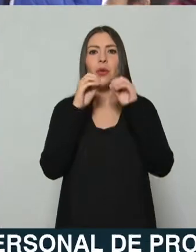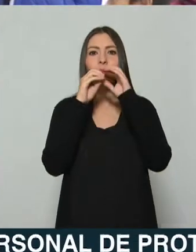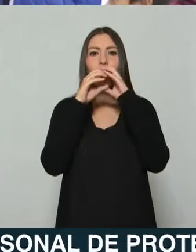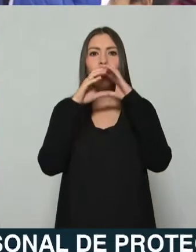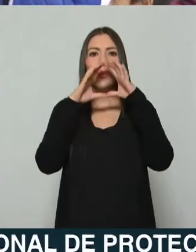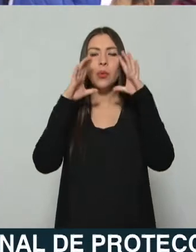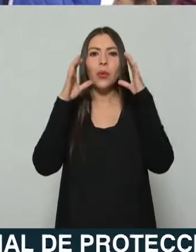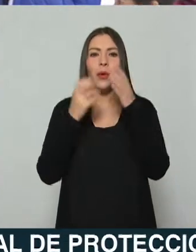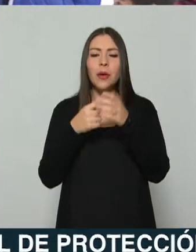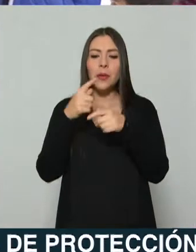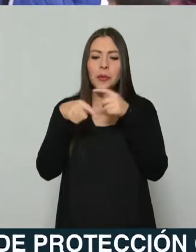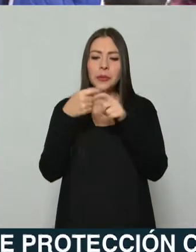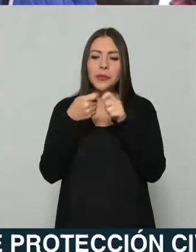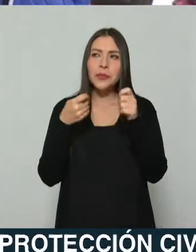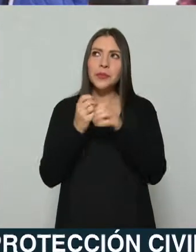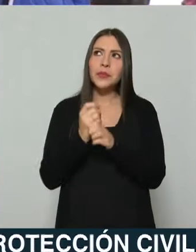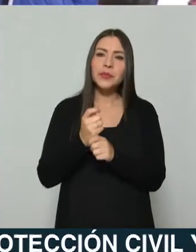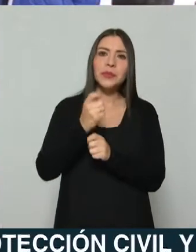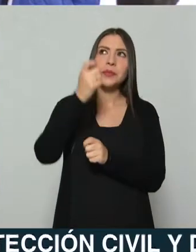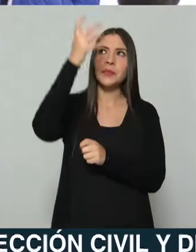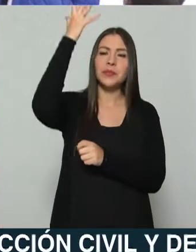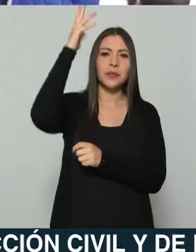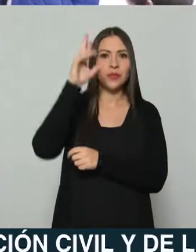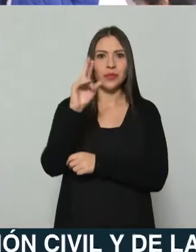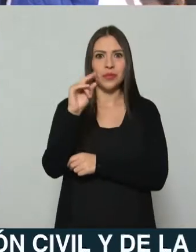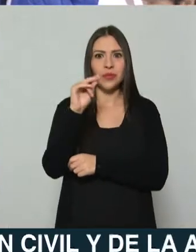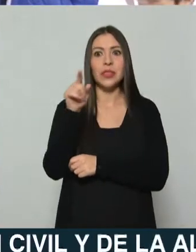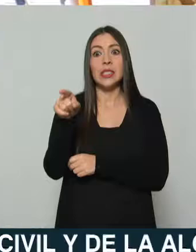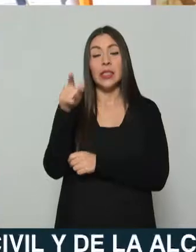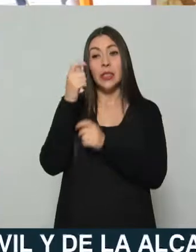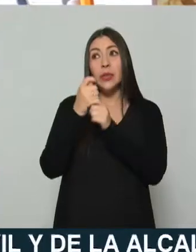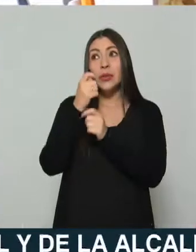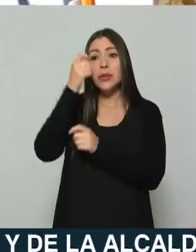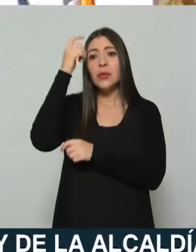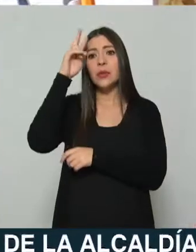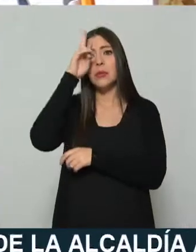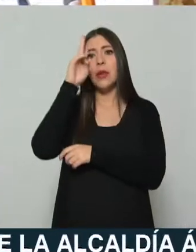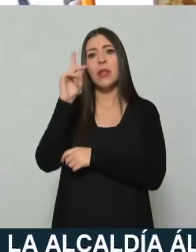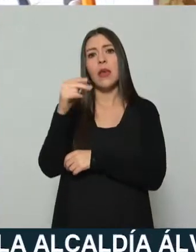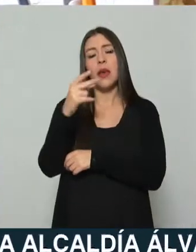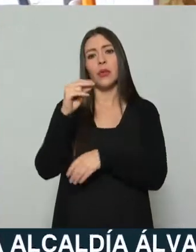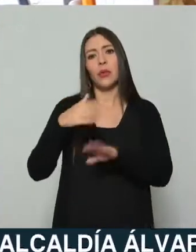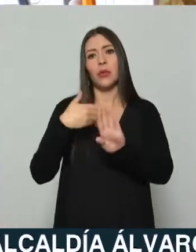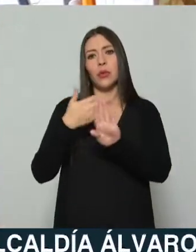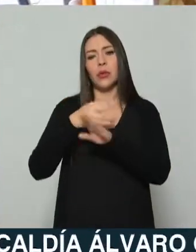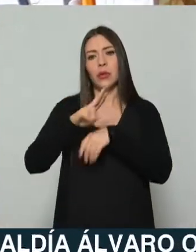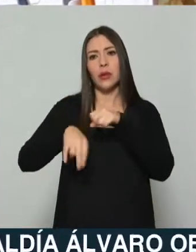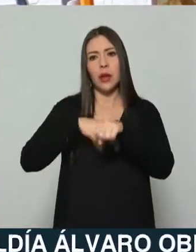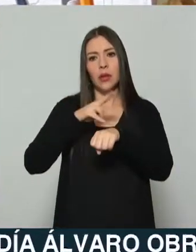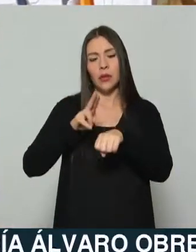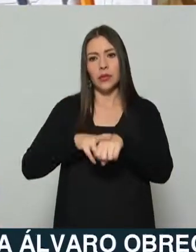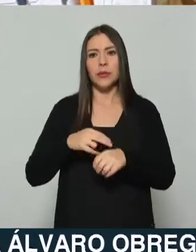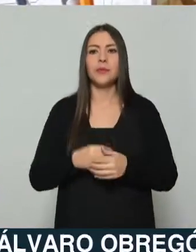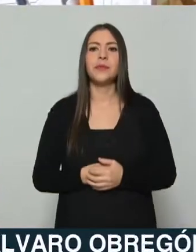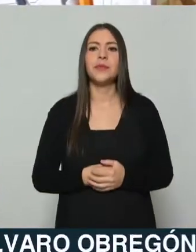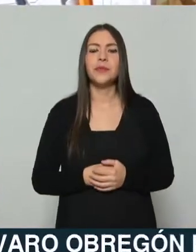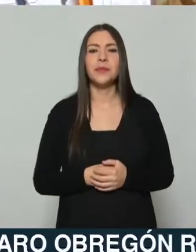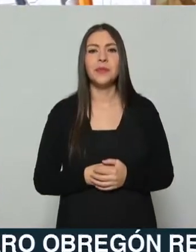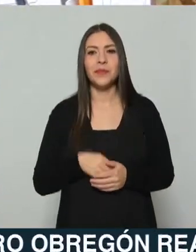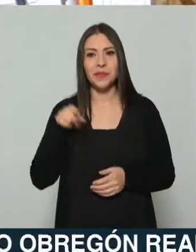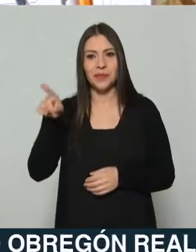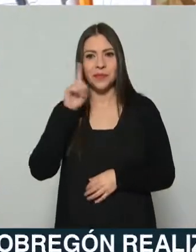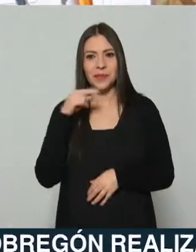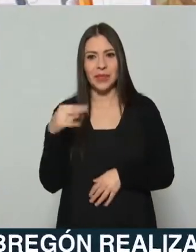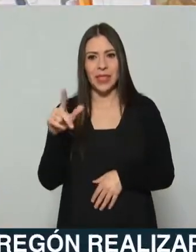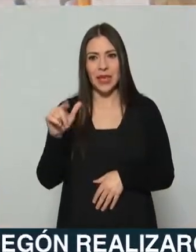que puede dañar al medio ambiente, que tarda todavía mucho más en degradarse. Este 2020, Laura Isaura le pidió a los